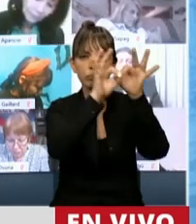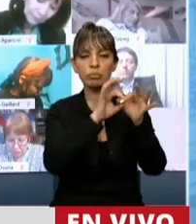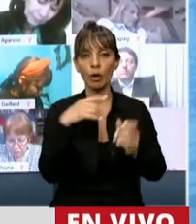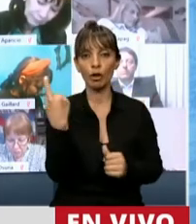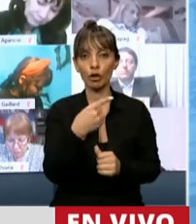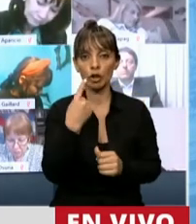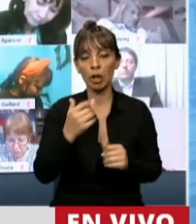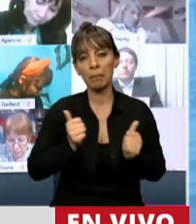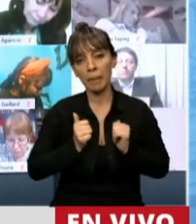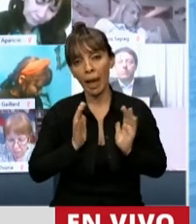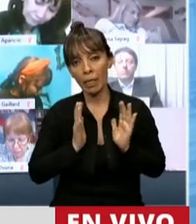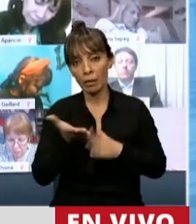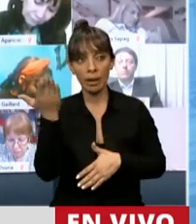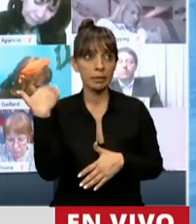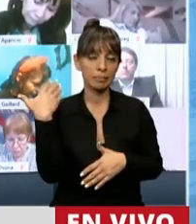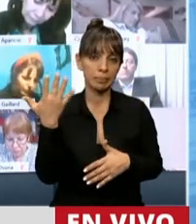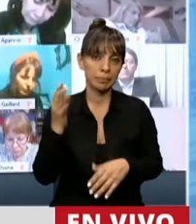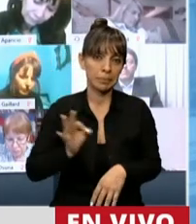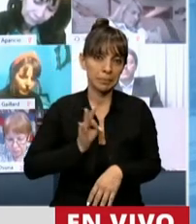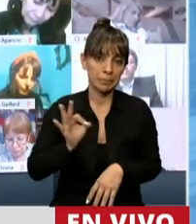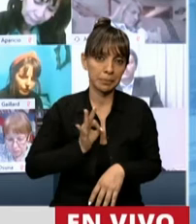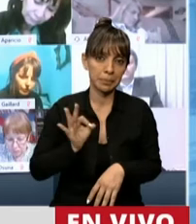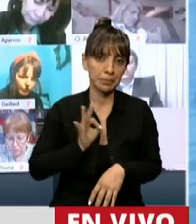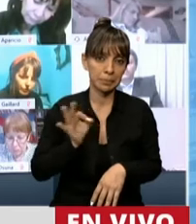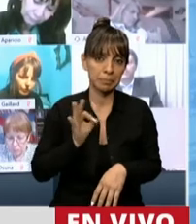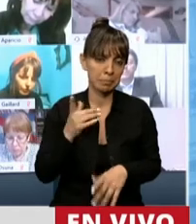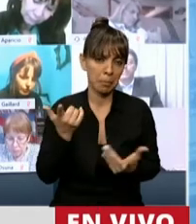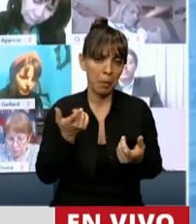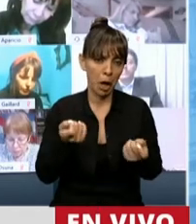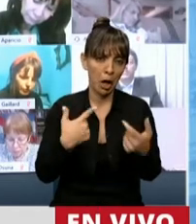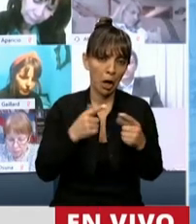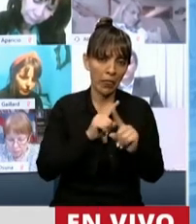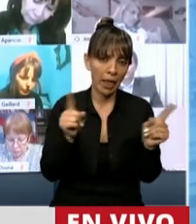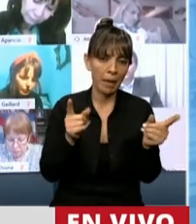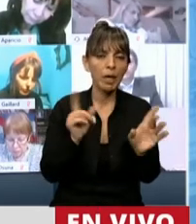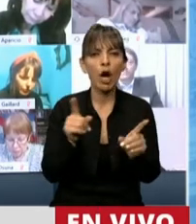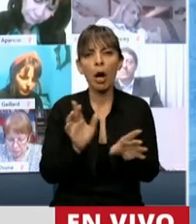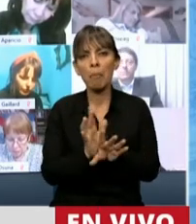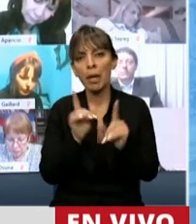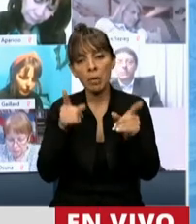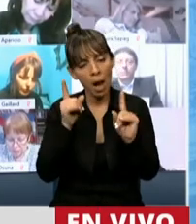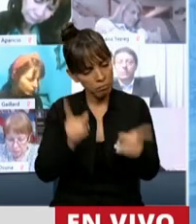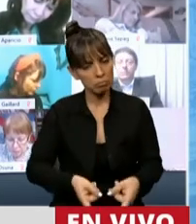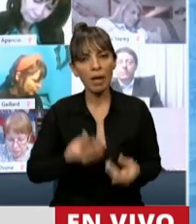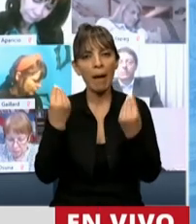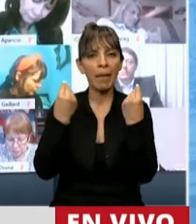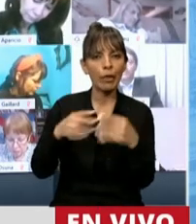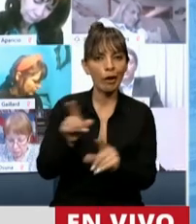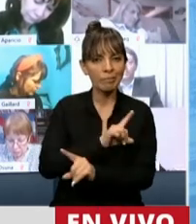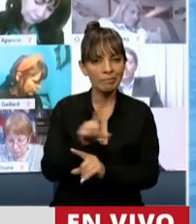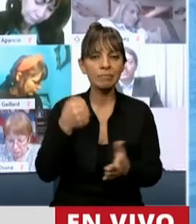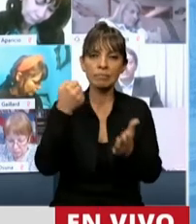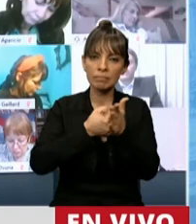esperando el derrame hace muchos años, que no llega, pero no abandonamos la lucha y no